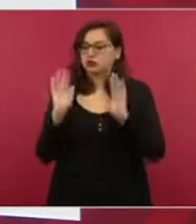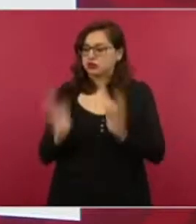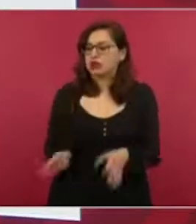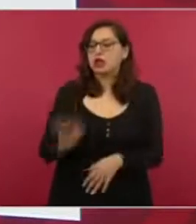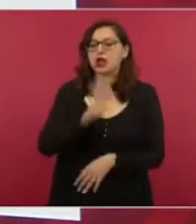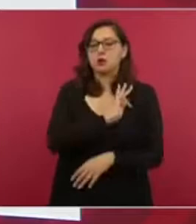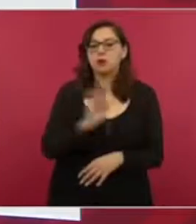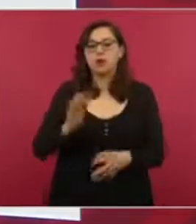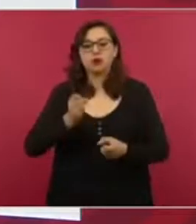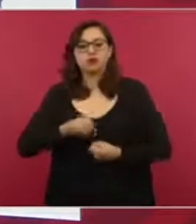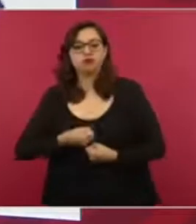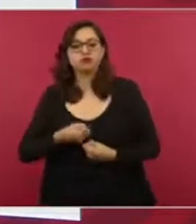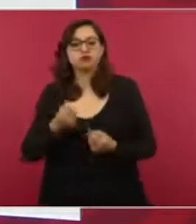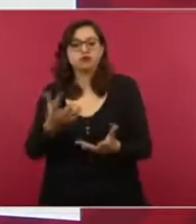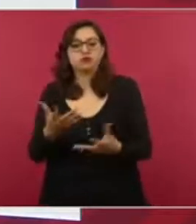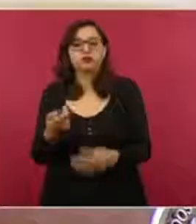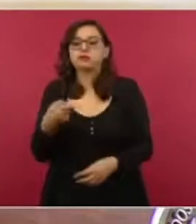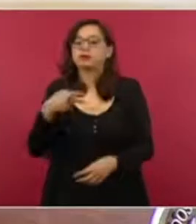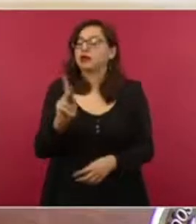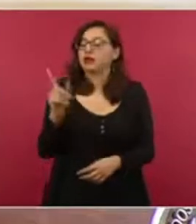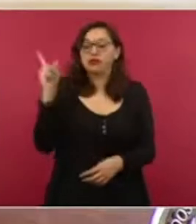Si no hay equilibrio, imagínense